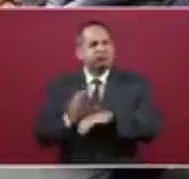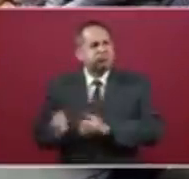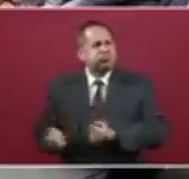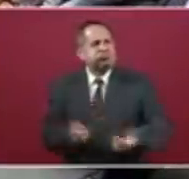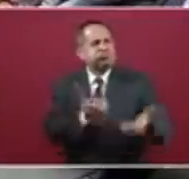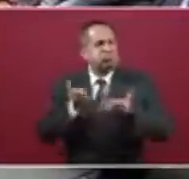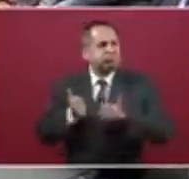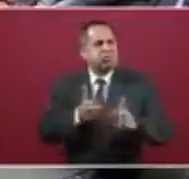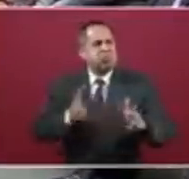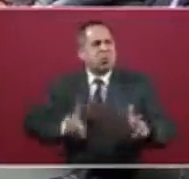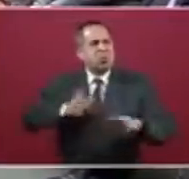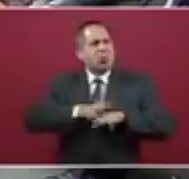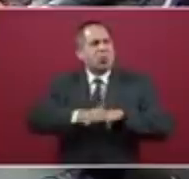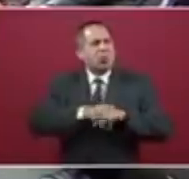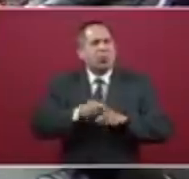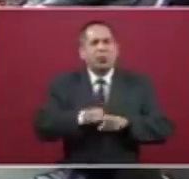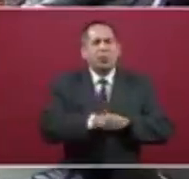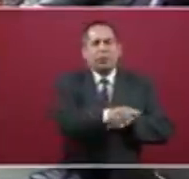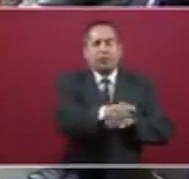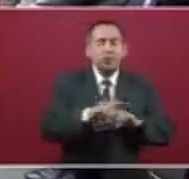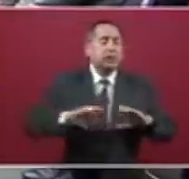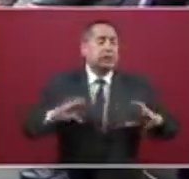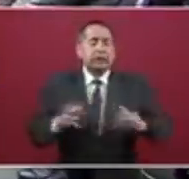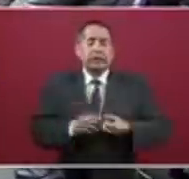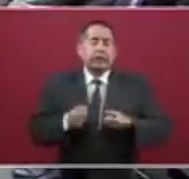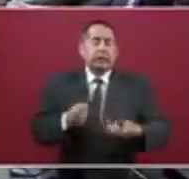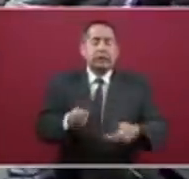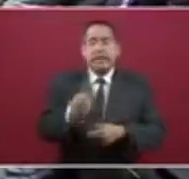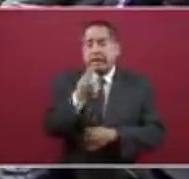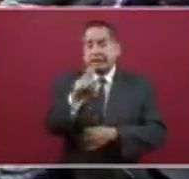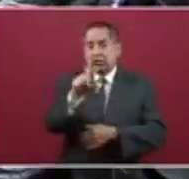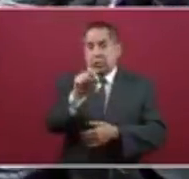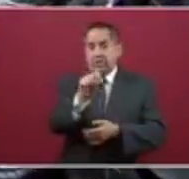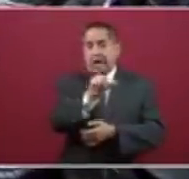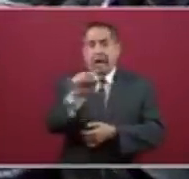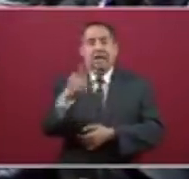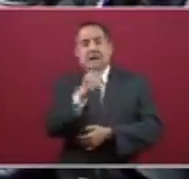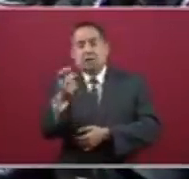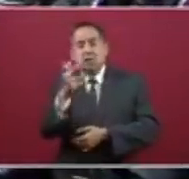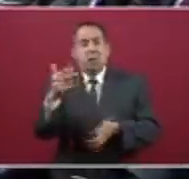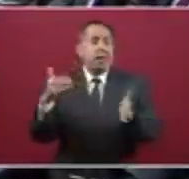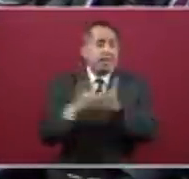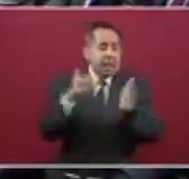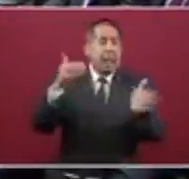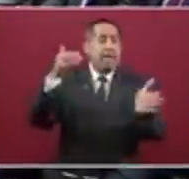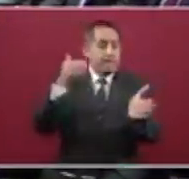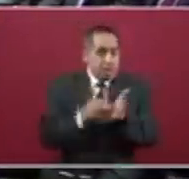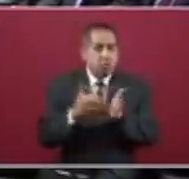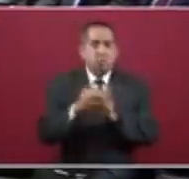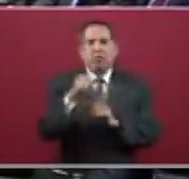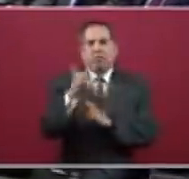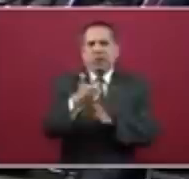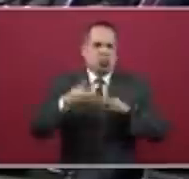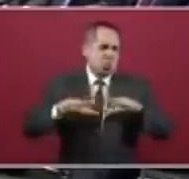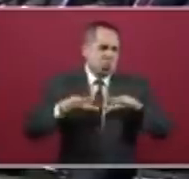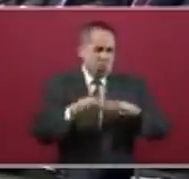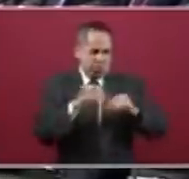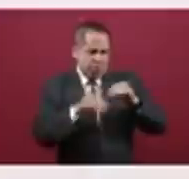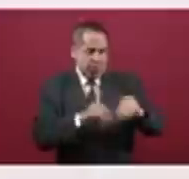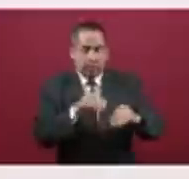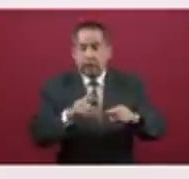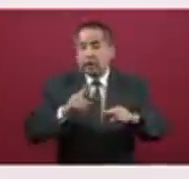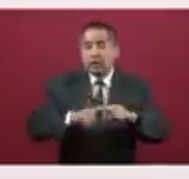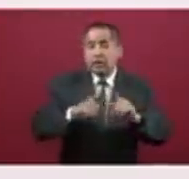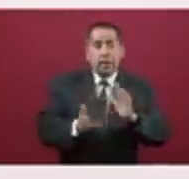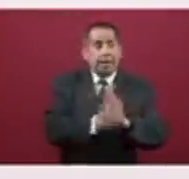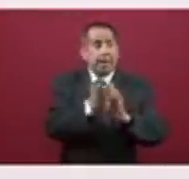se calcula entre 120 y 150 mil millones de pesos y sólo en la construcción